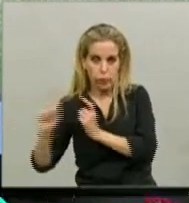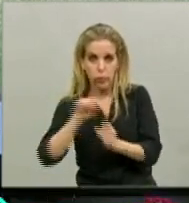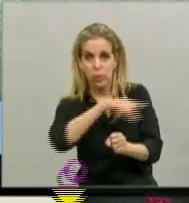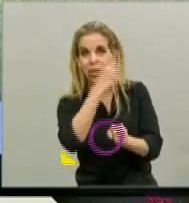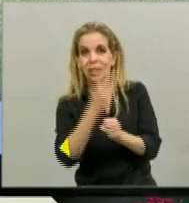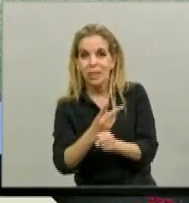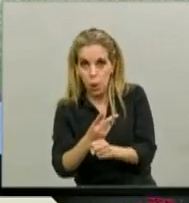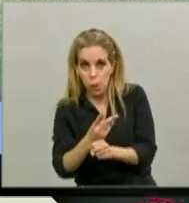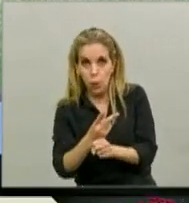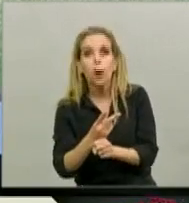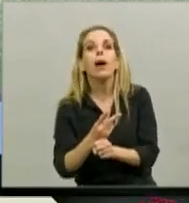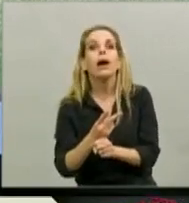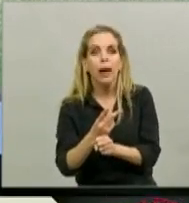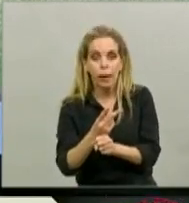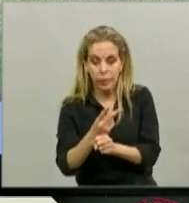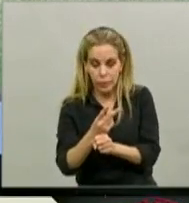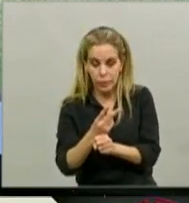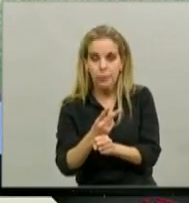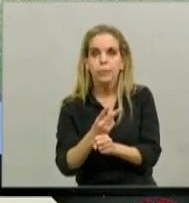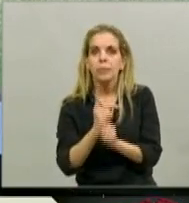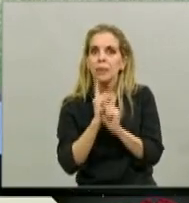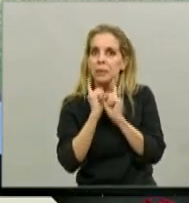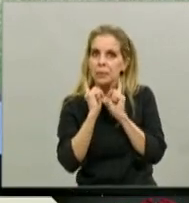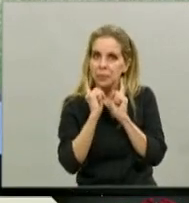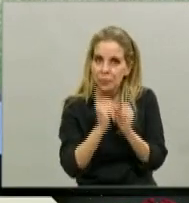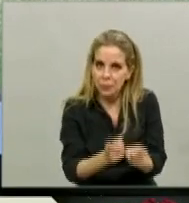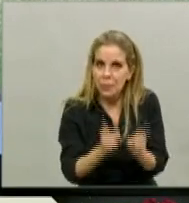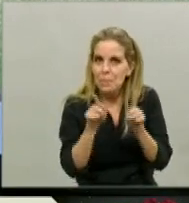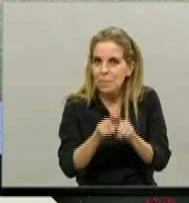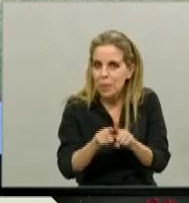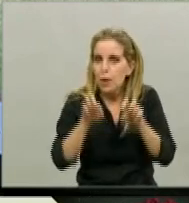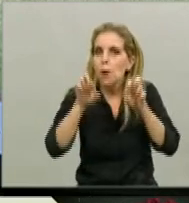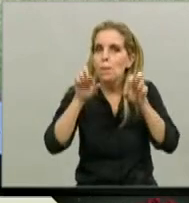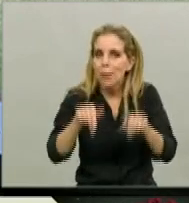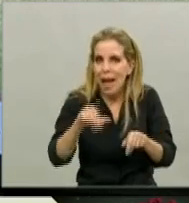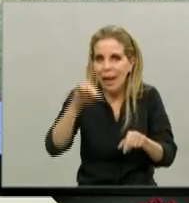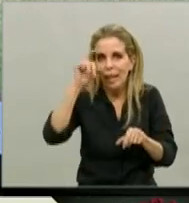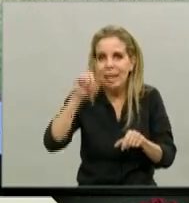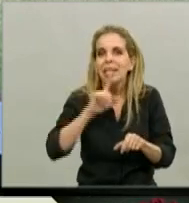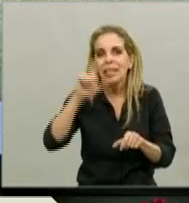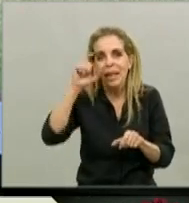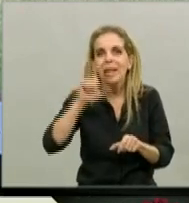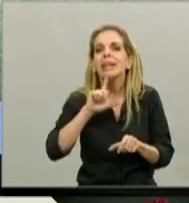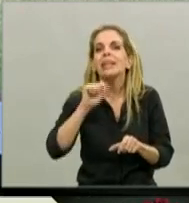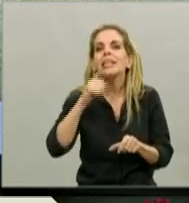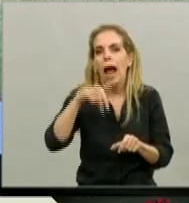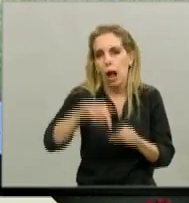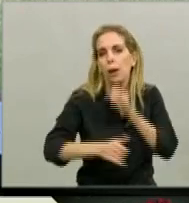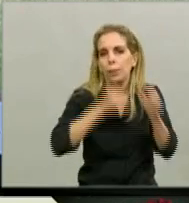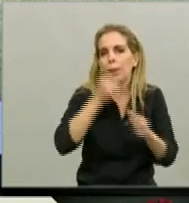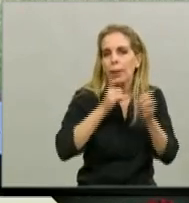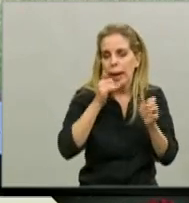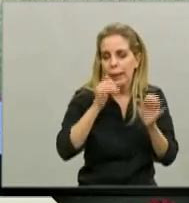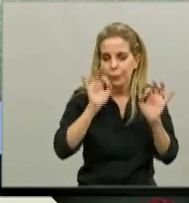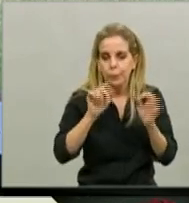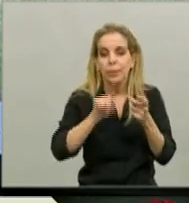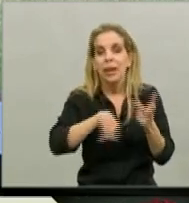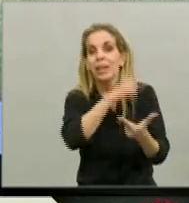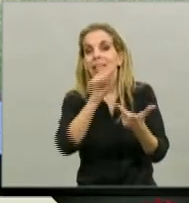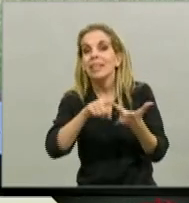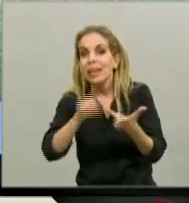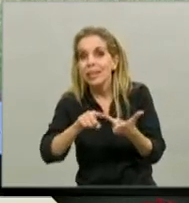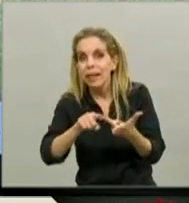lugar, seguir a fondo con lo que se llama el plan Detectar, que ahora voy a precisar. Y en tercer lugar, seguir